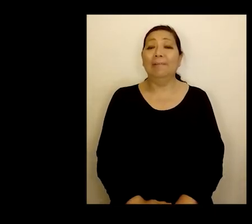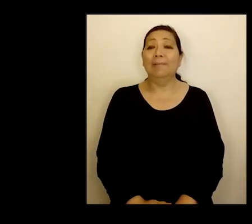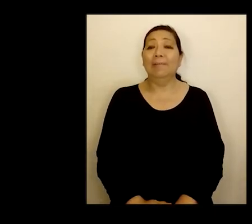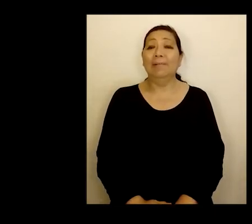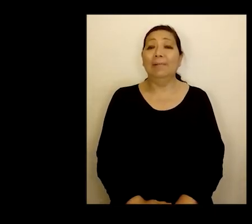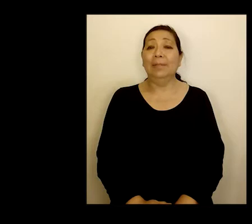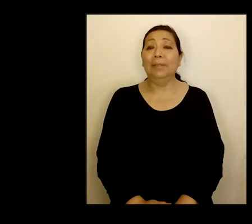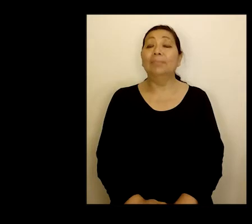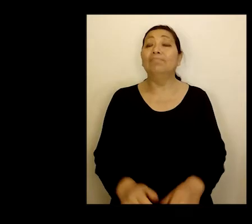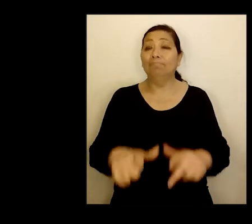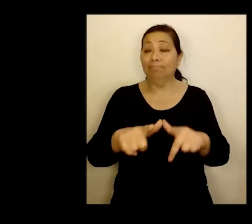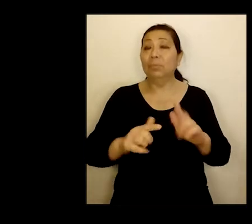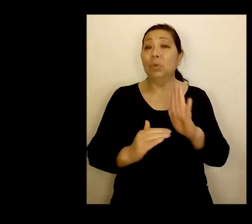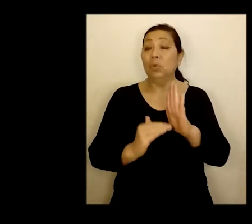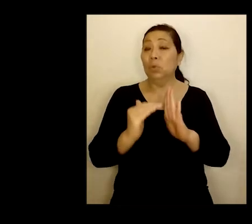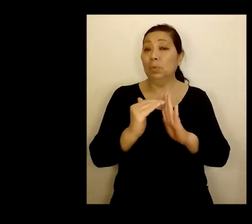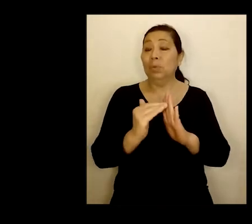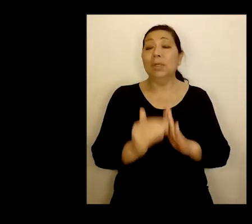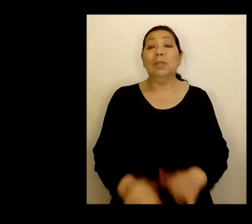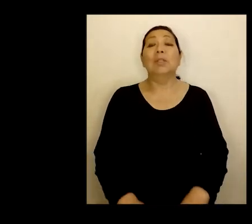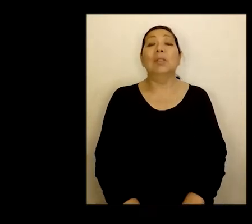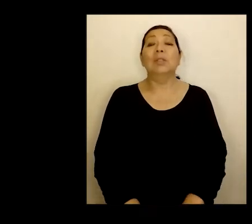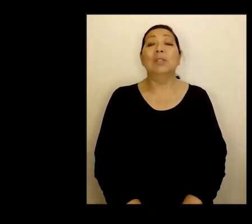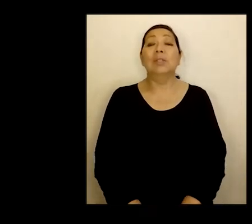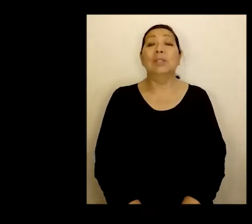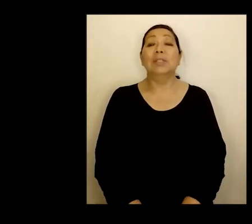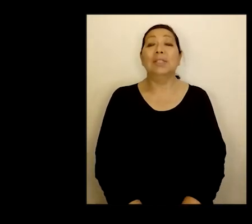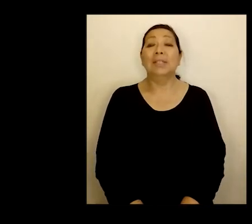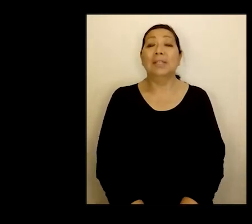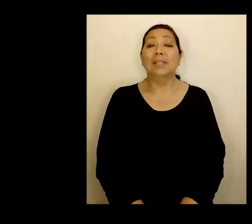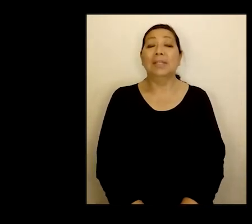La sala superior sustentó